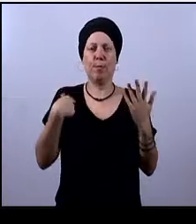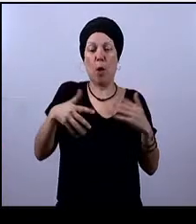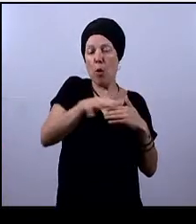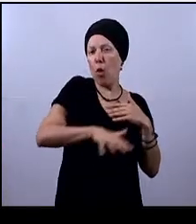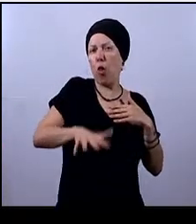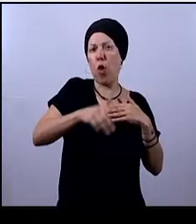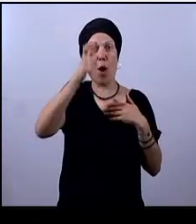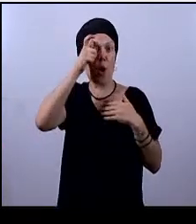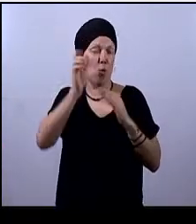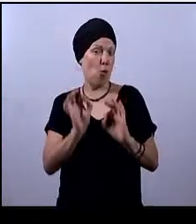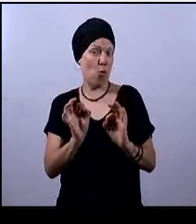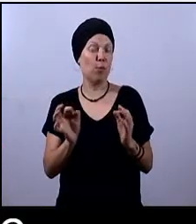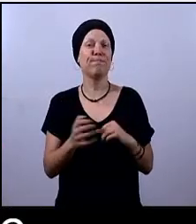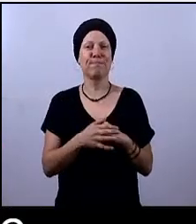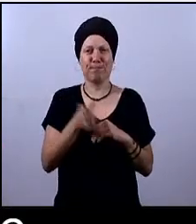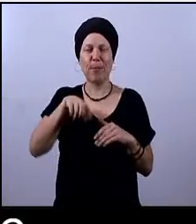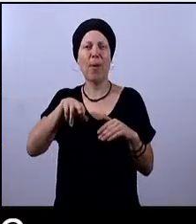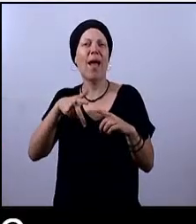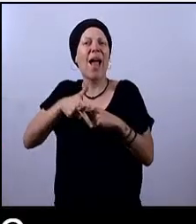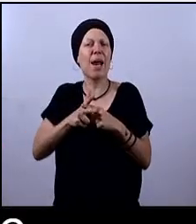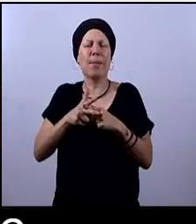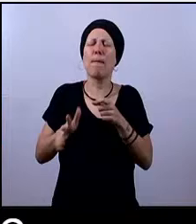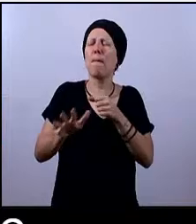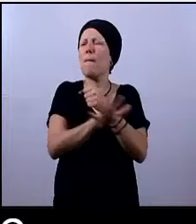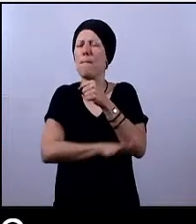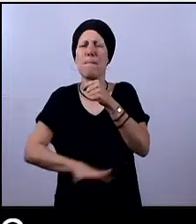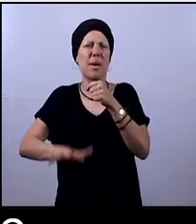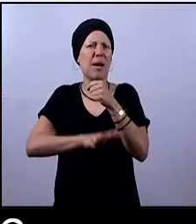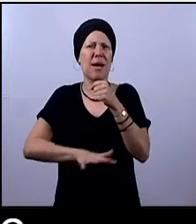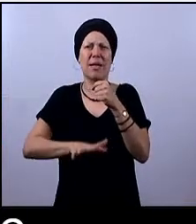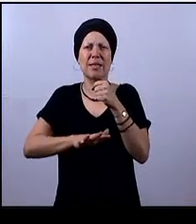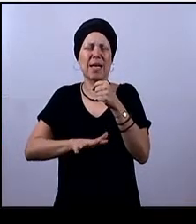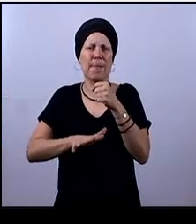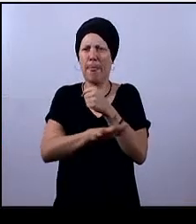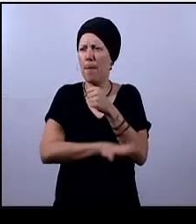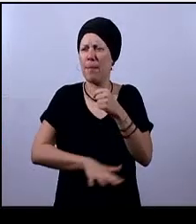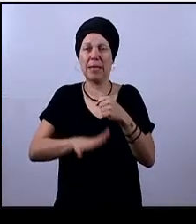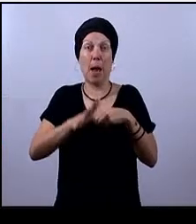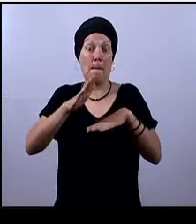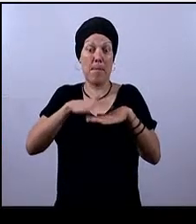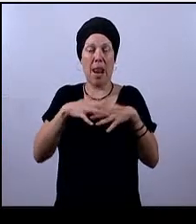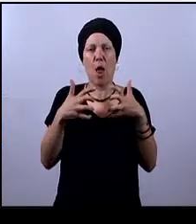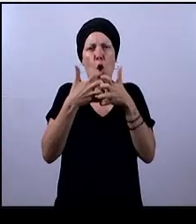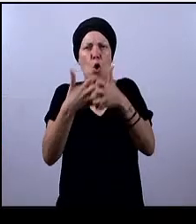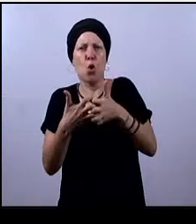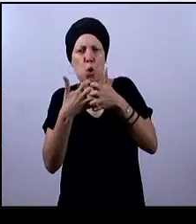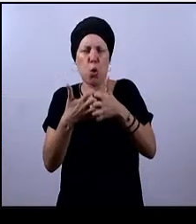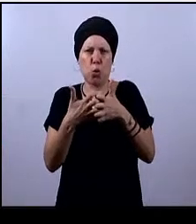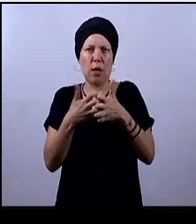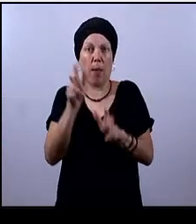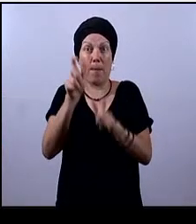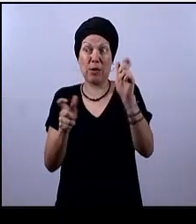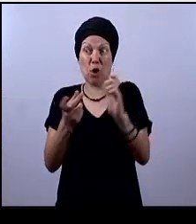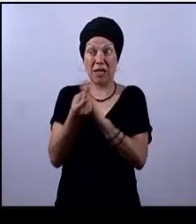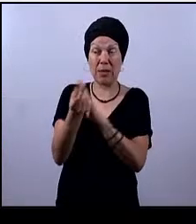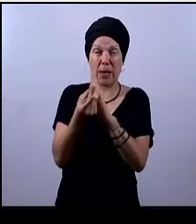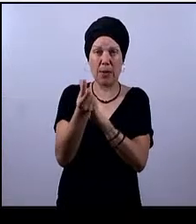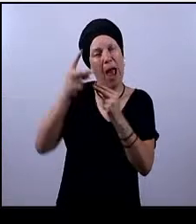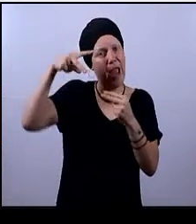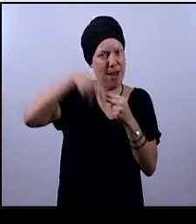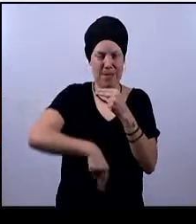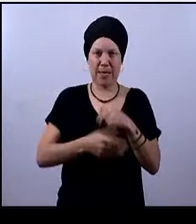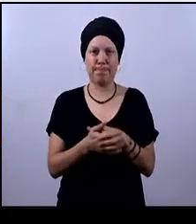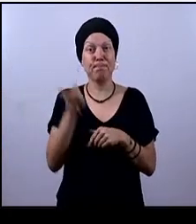zonas rurales y una herramienta fundamental, esencial, en la lucha contra la despoblación.